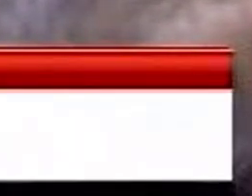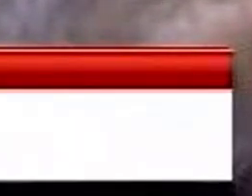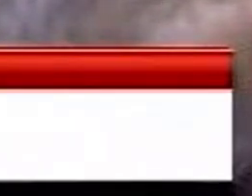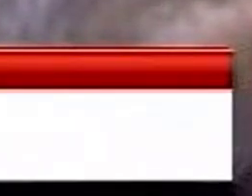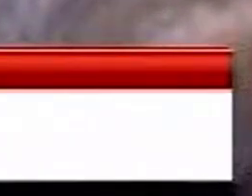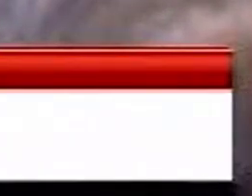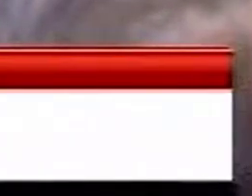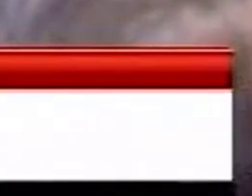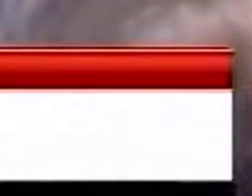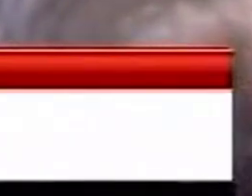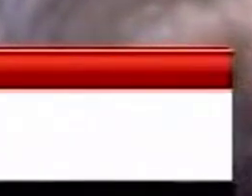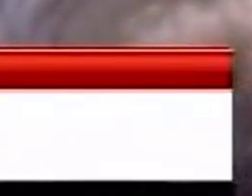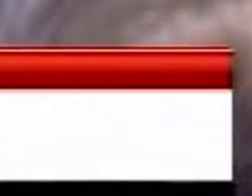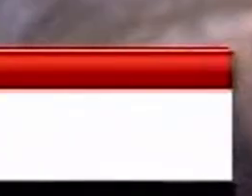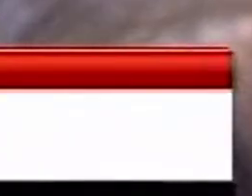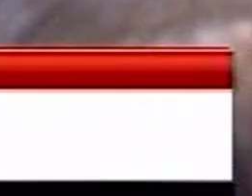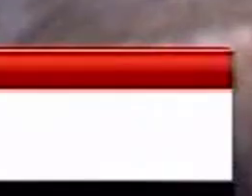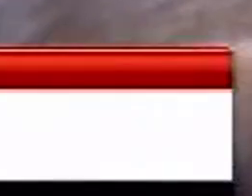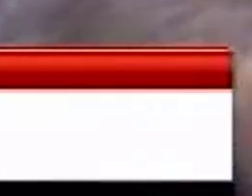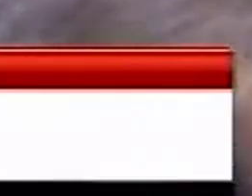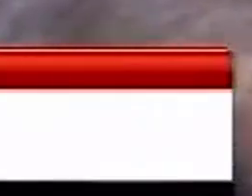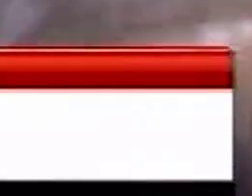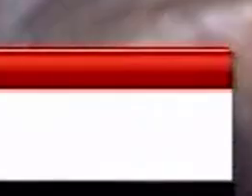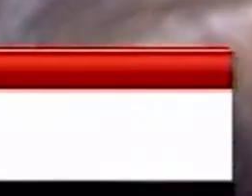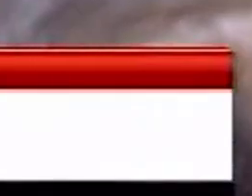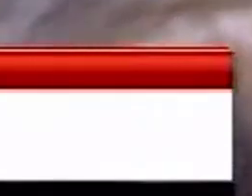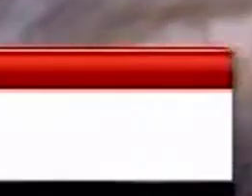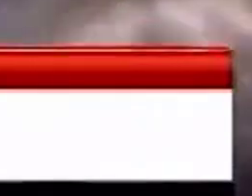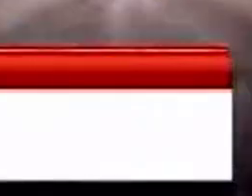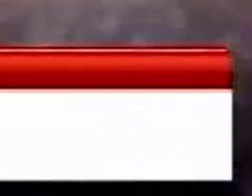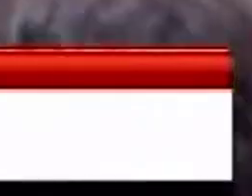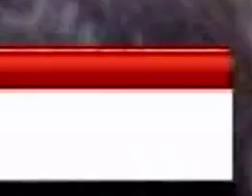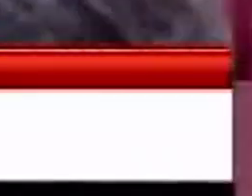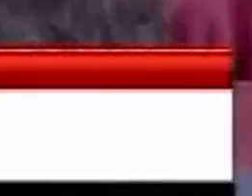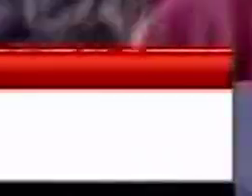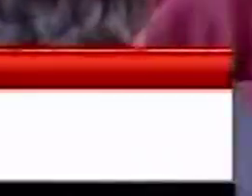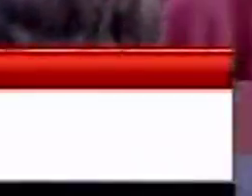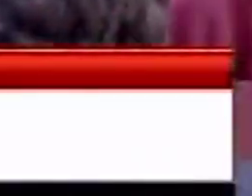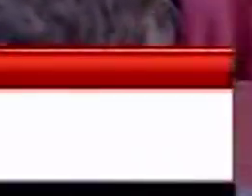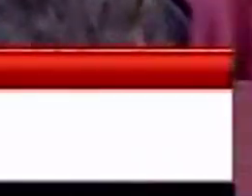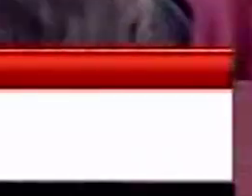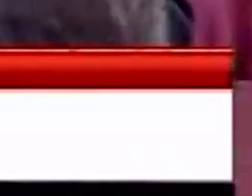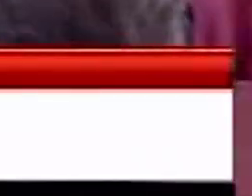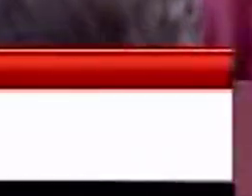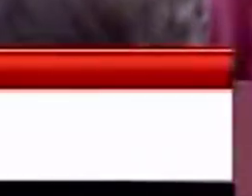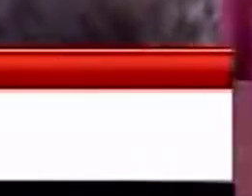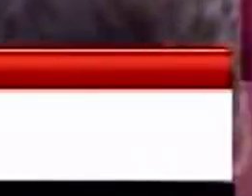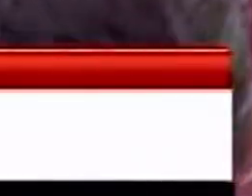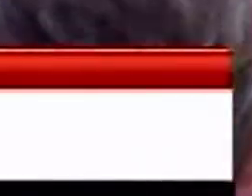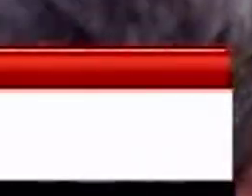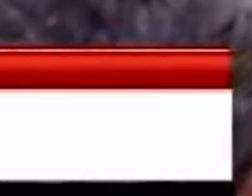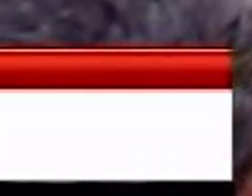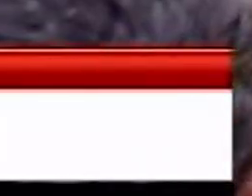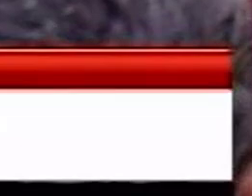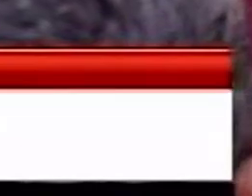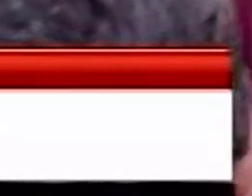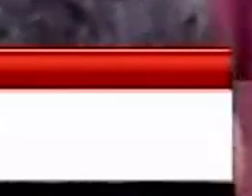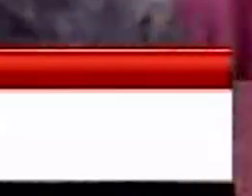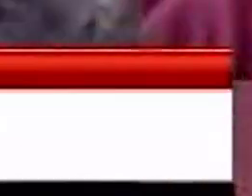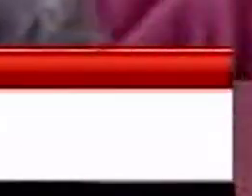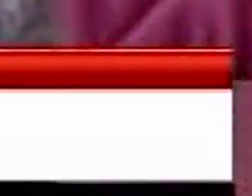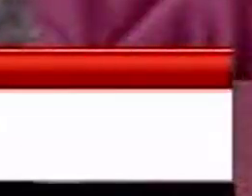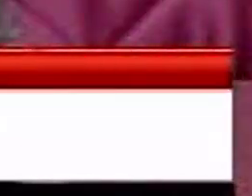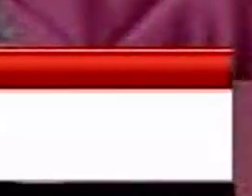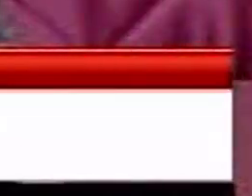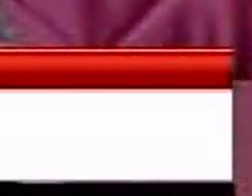Se llamaba autopista Ramiro Pralé, no, Ricardo Palma. ¿Por qué? ¿Homenaje al escritor? No solamente eso, sino